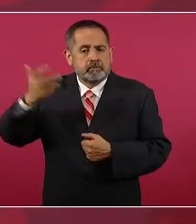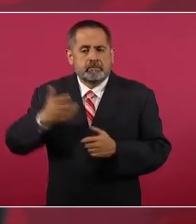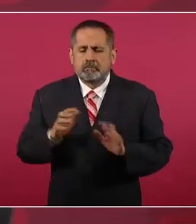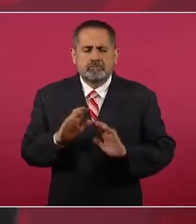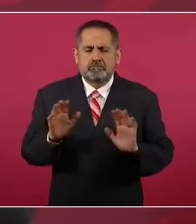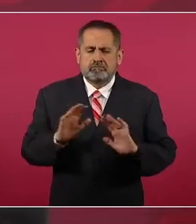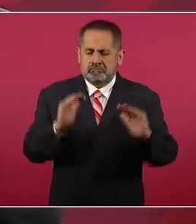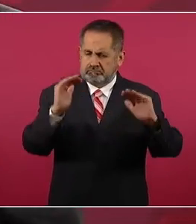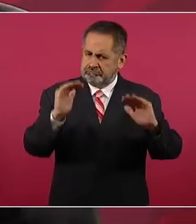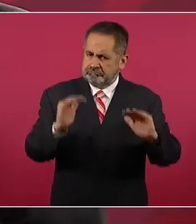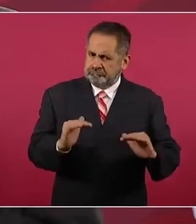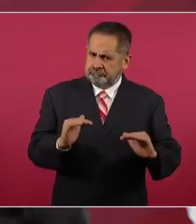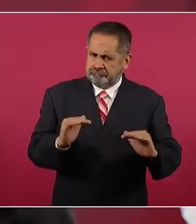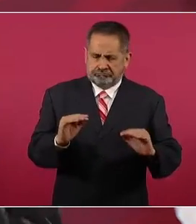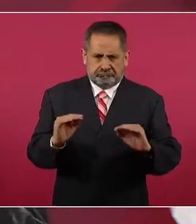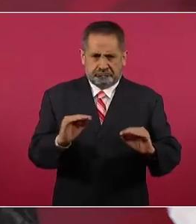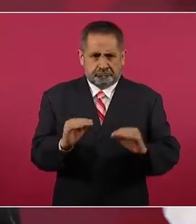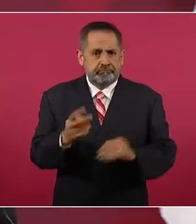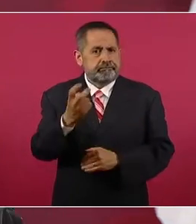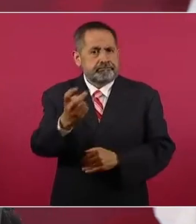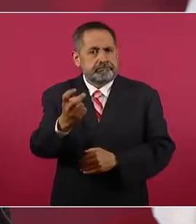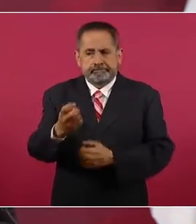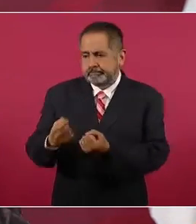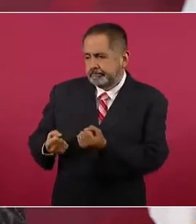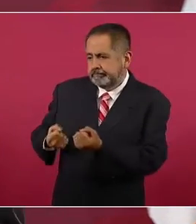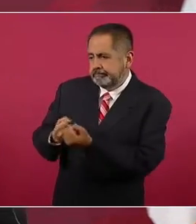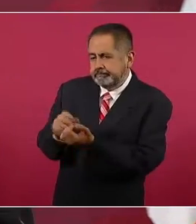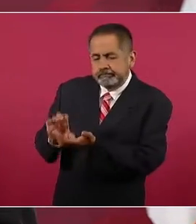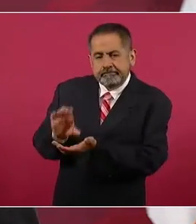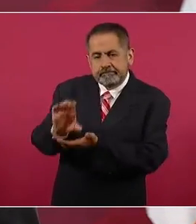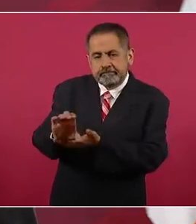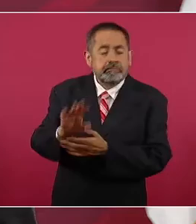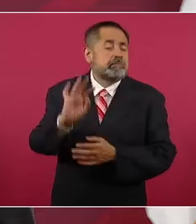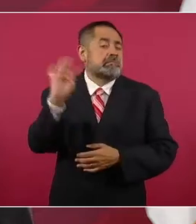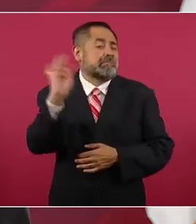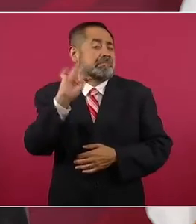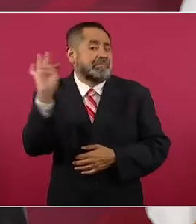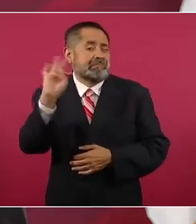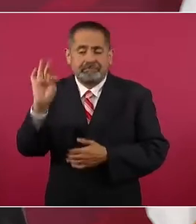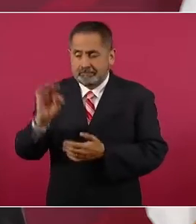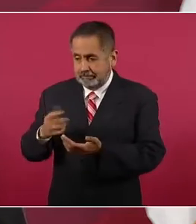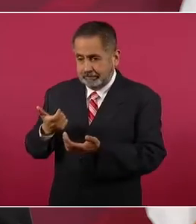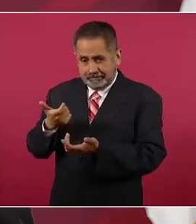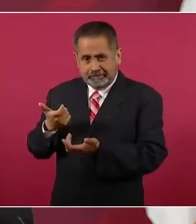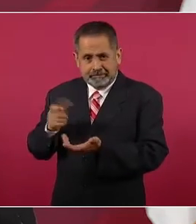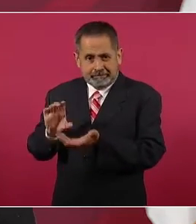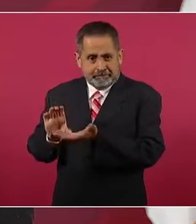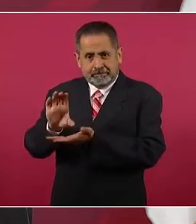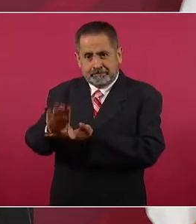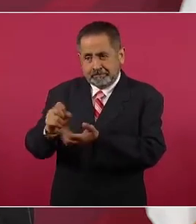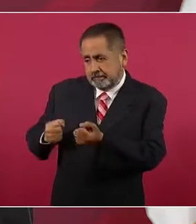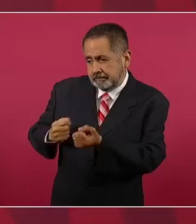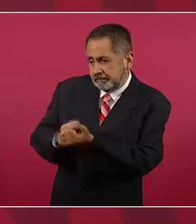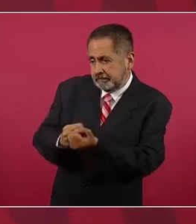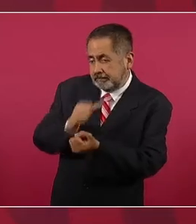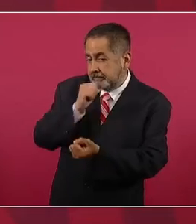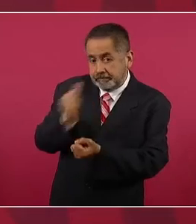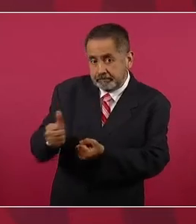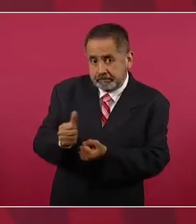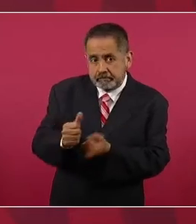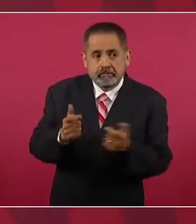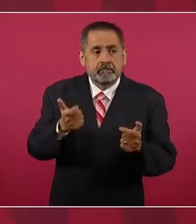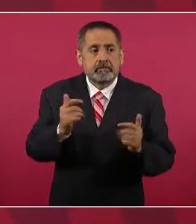Si no estuviésemos otorgando este subsidio a las gasolinas, al diésel, tendríamos una inflación del